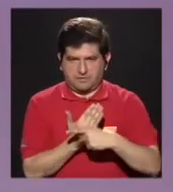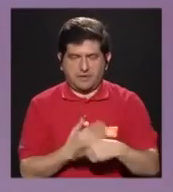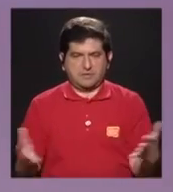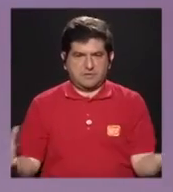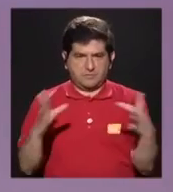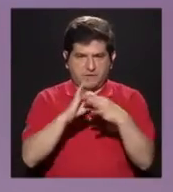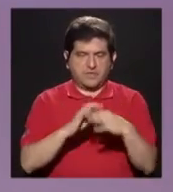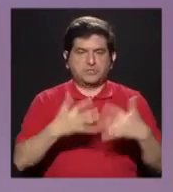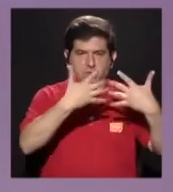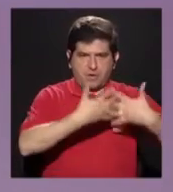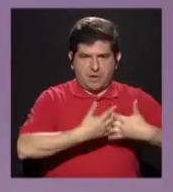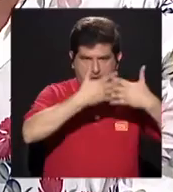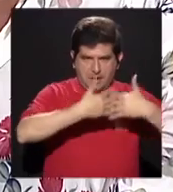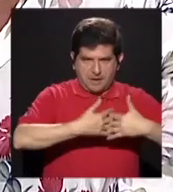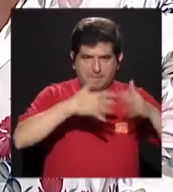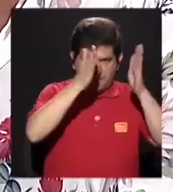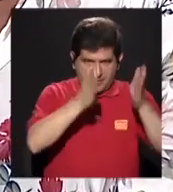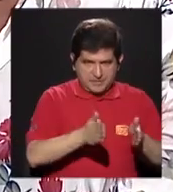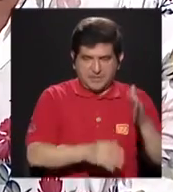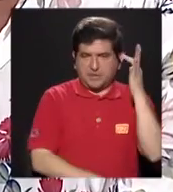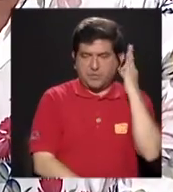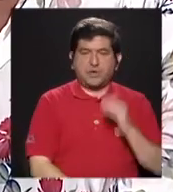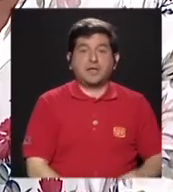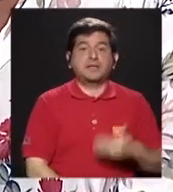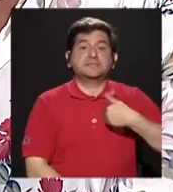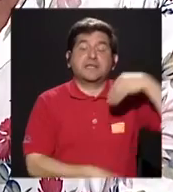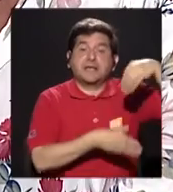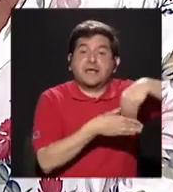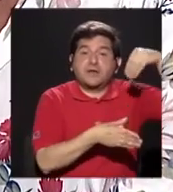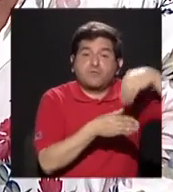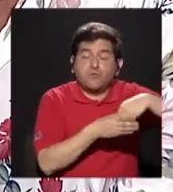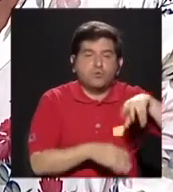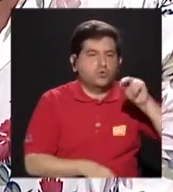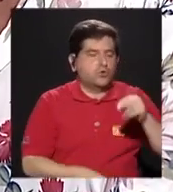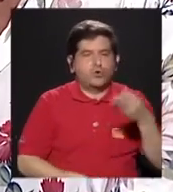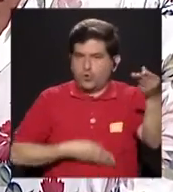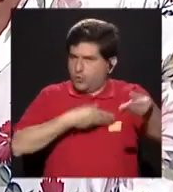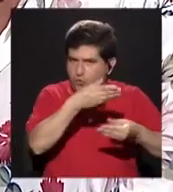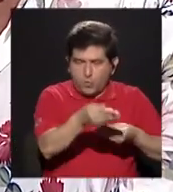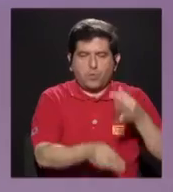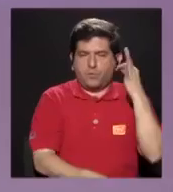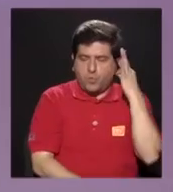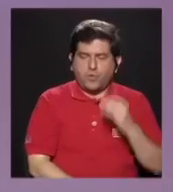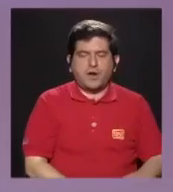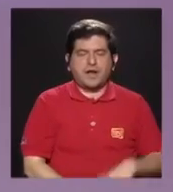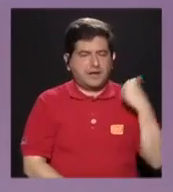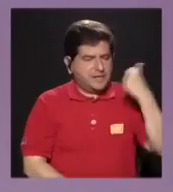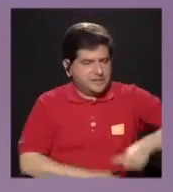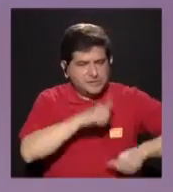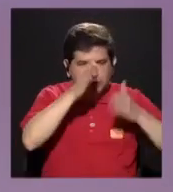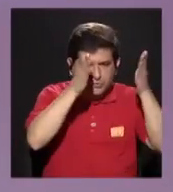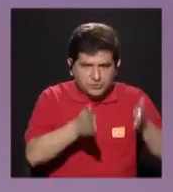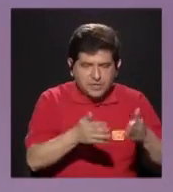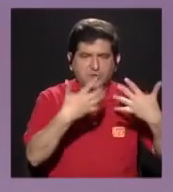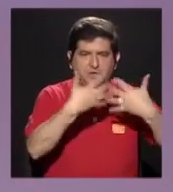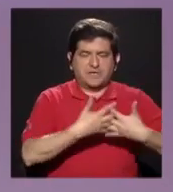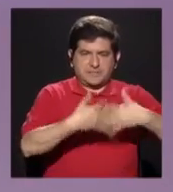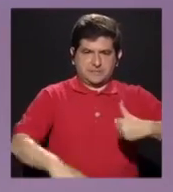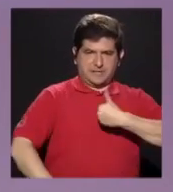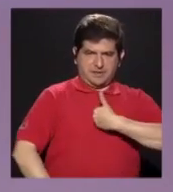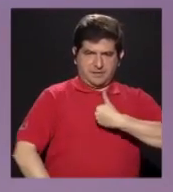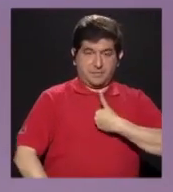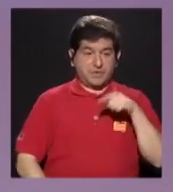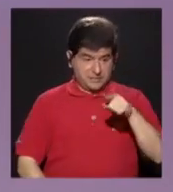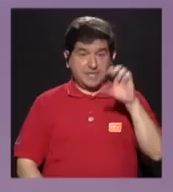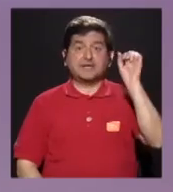tienen que ver con empresaria de las mujeres de hecho tenemos un fondo que es un fondo no reembolsable para mujeres empresarias emprendedoras para que ustedes vean que el inamu se ha